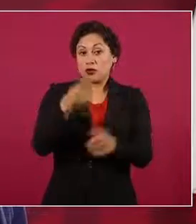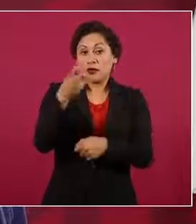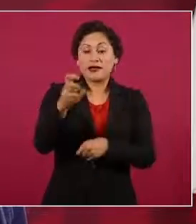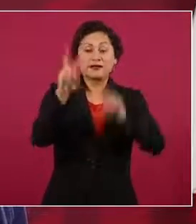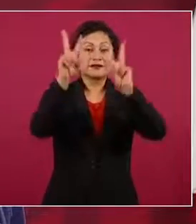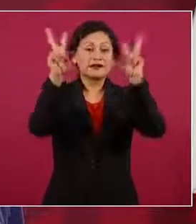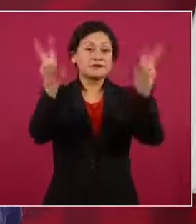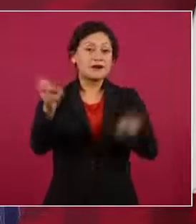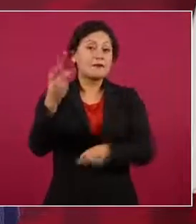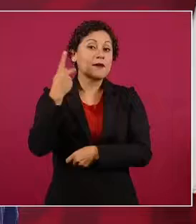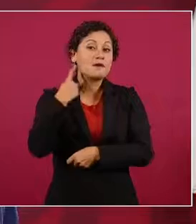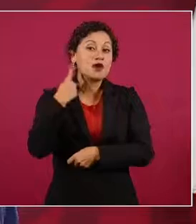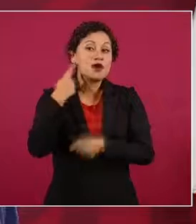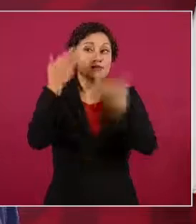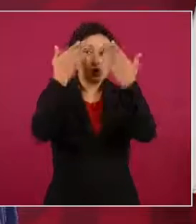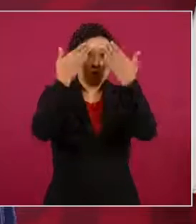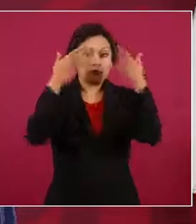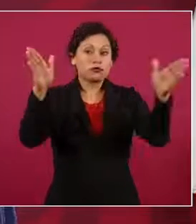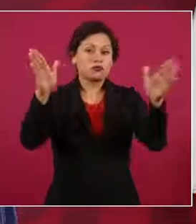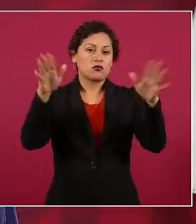en el cambio de mentalidad